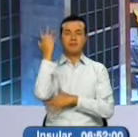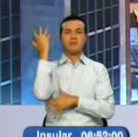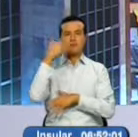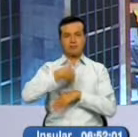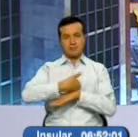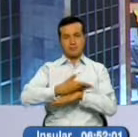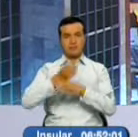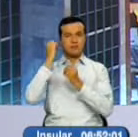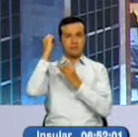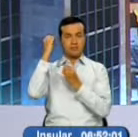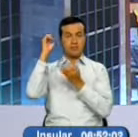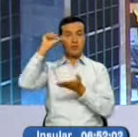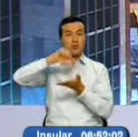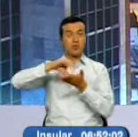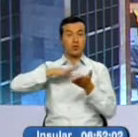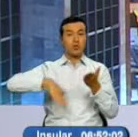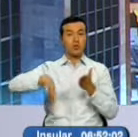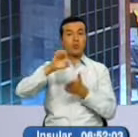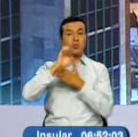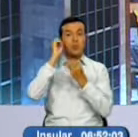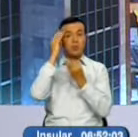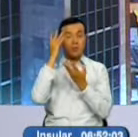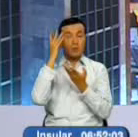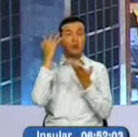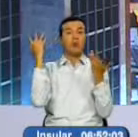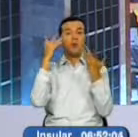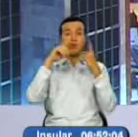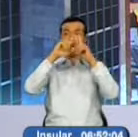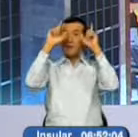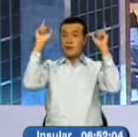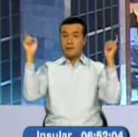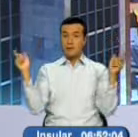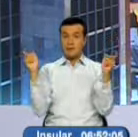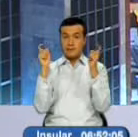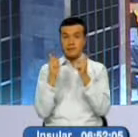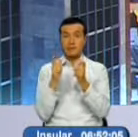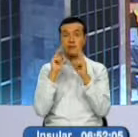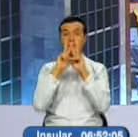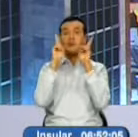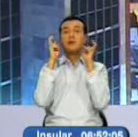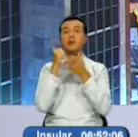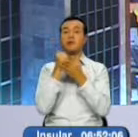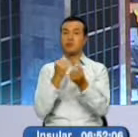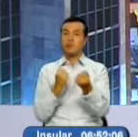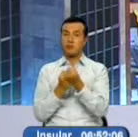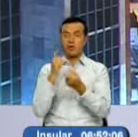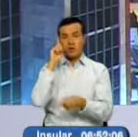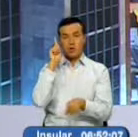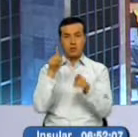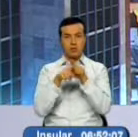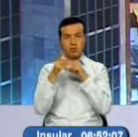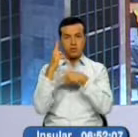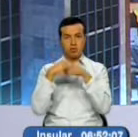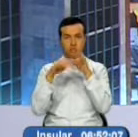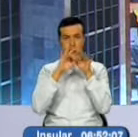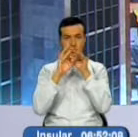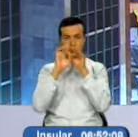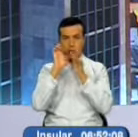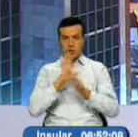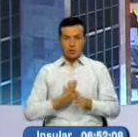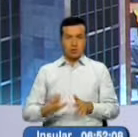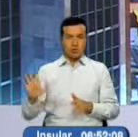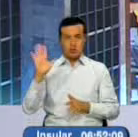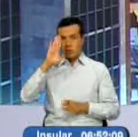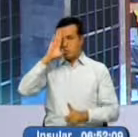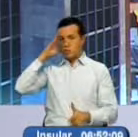de conferencias en varias ciudades del país para informar a los pequeños y medianos empresarios sobre los beneficios del acuerdo multipartes con la Unión Europea.